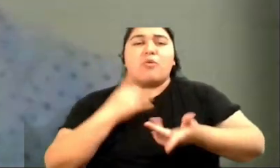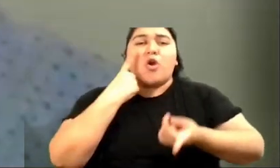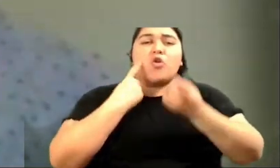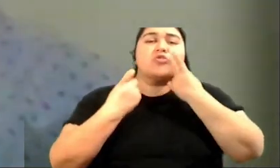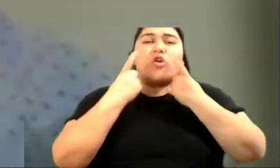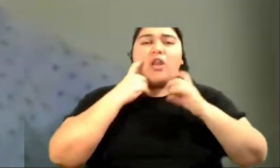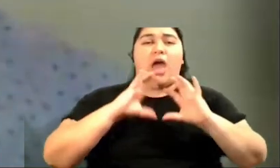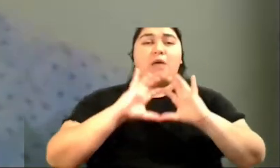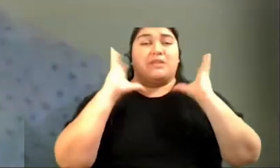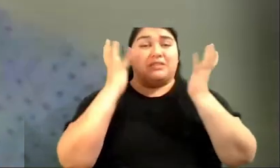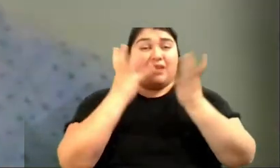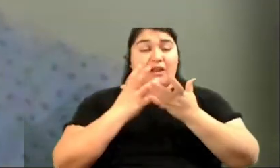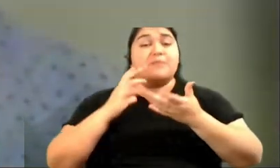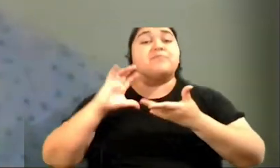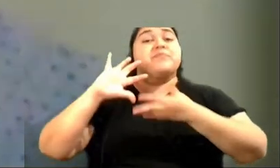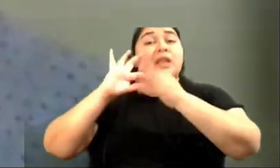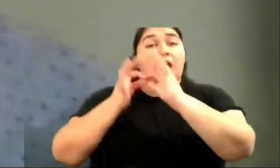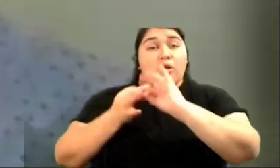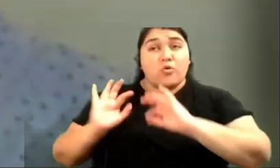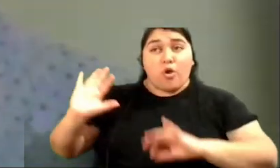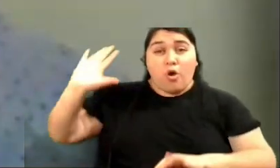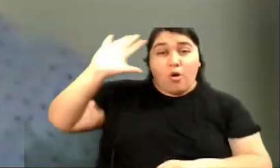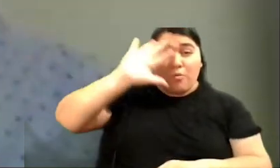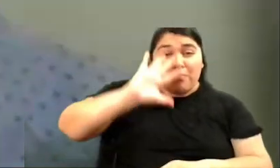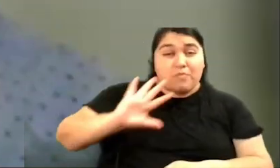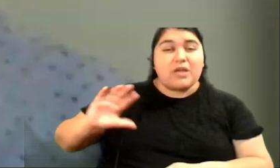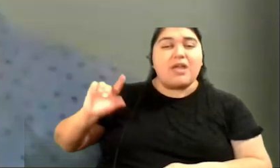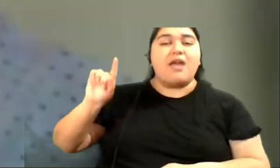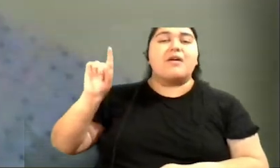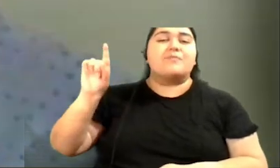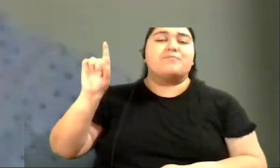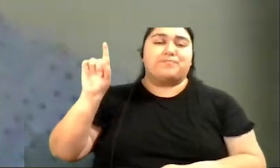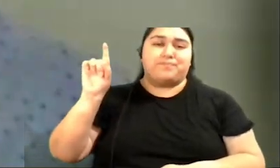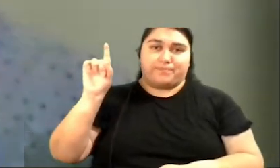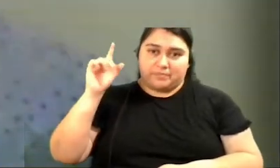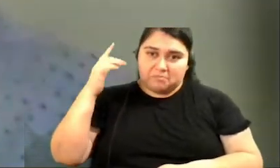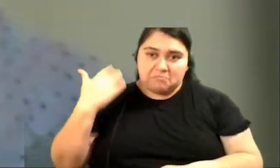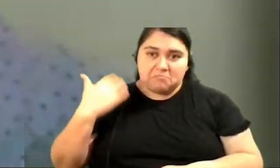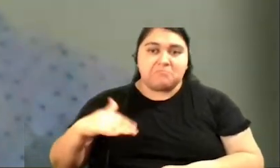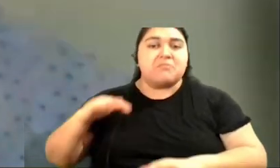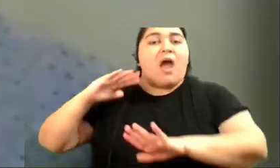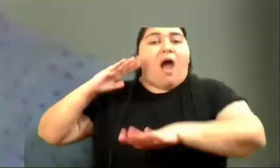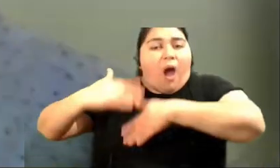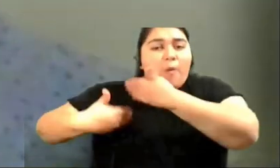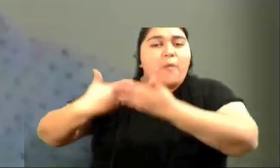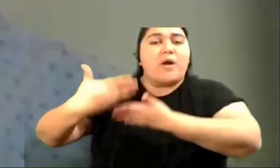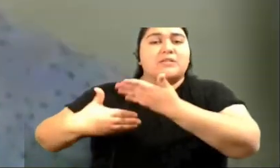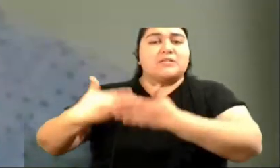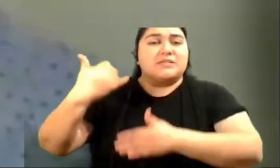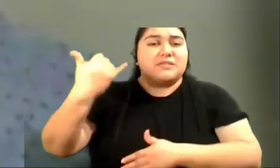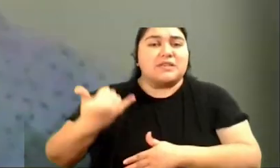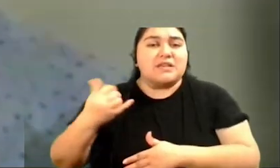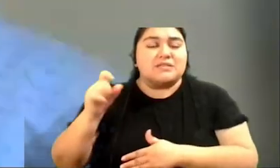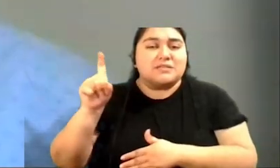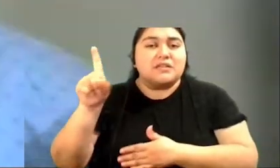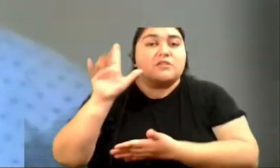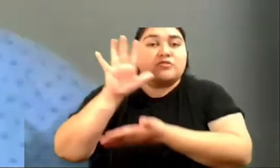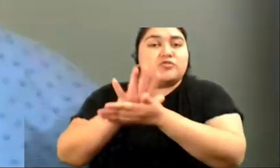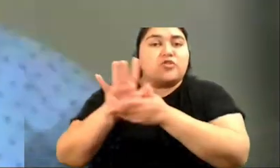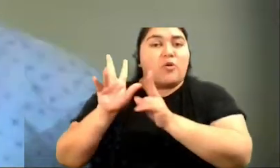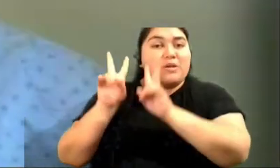la Unión Europea está teniendo ciertos avances, ¿no?, con respecto al